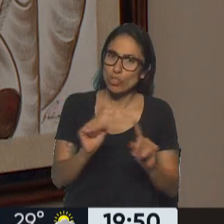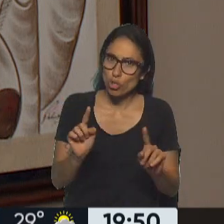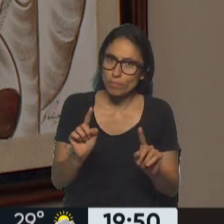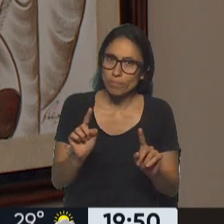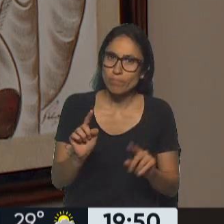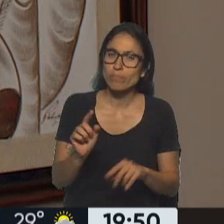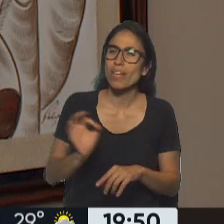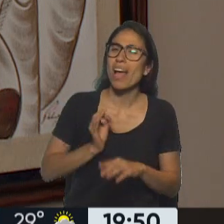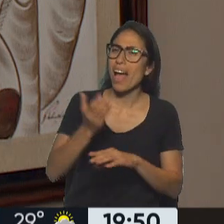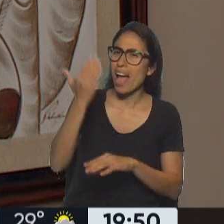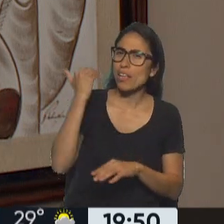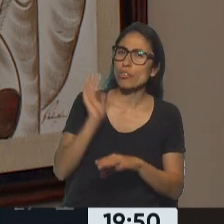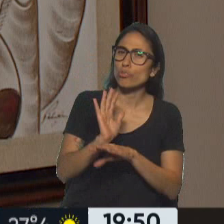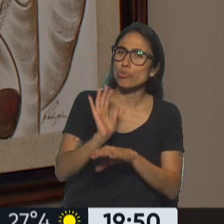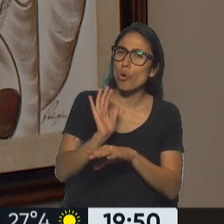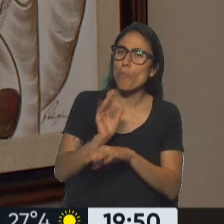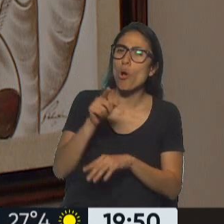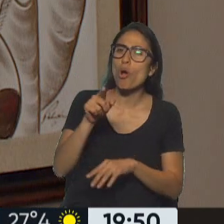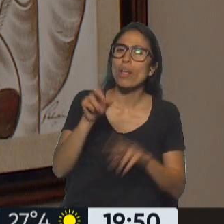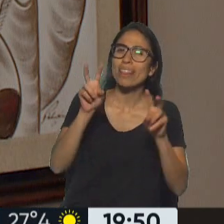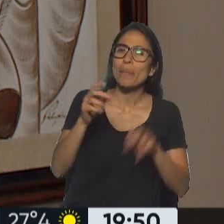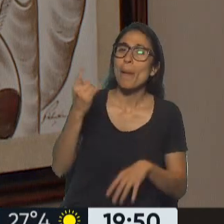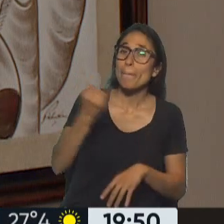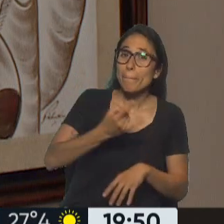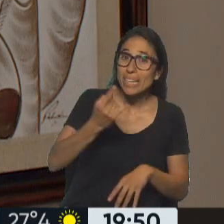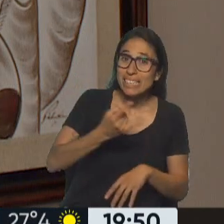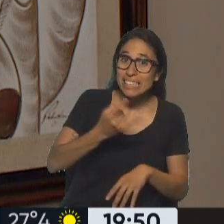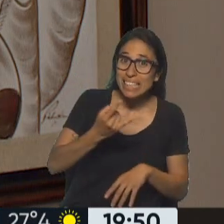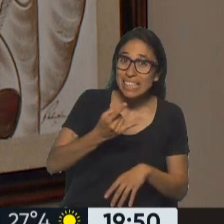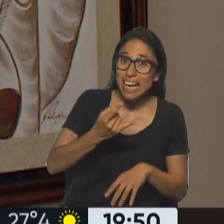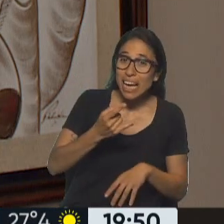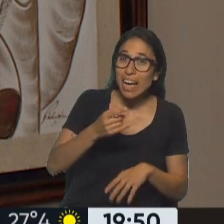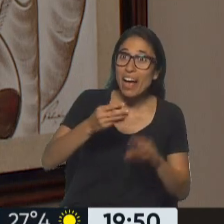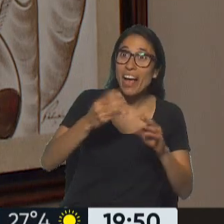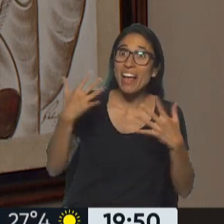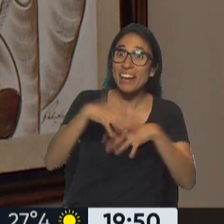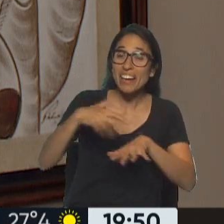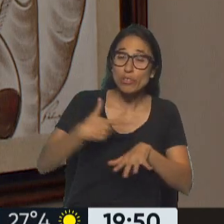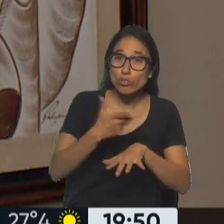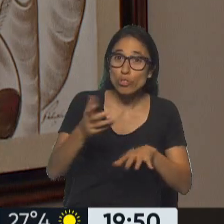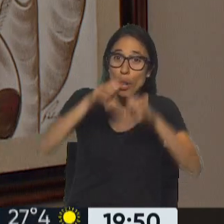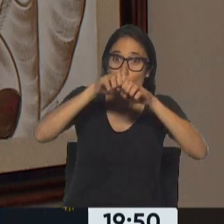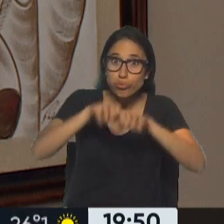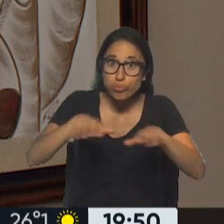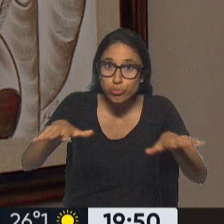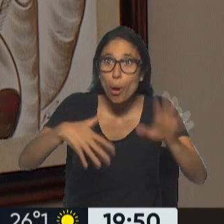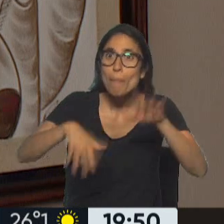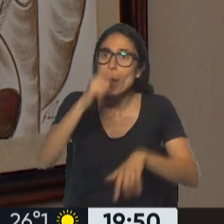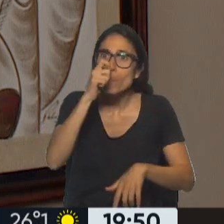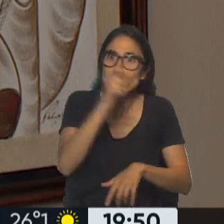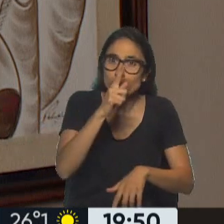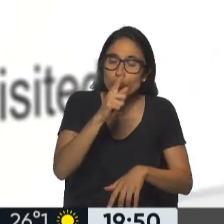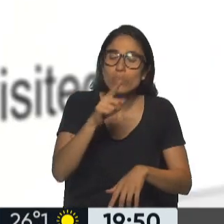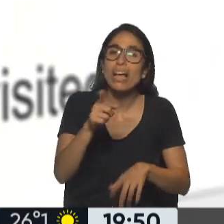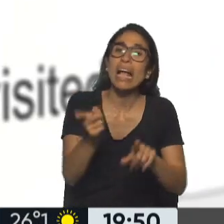la mentira se expande en las redes seis veces más rápido que la verdad básicamente Qué significa que cuando la